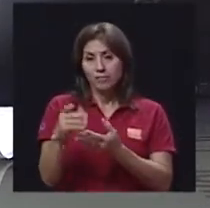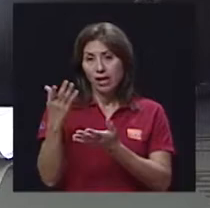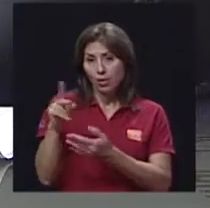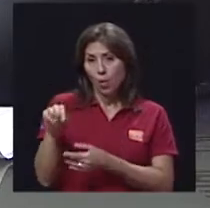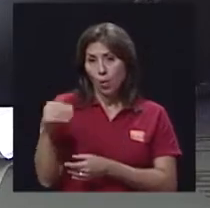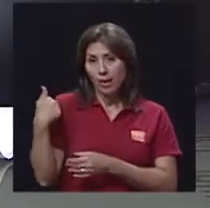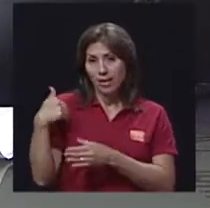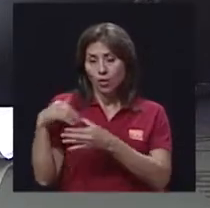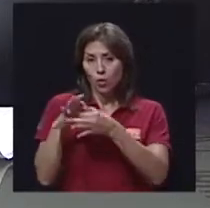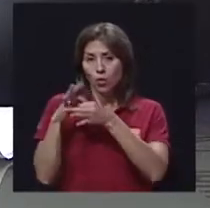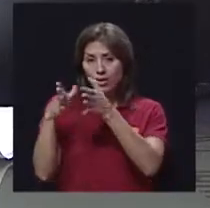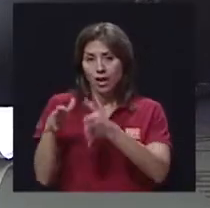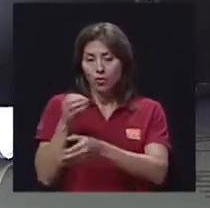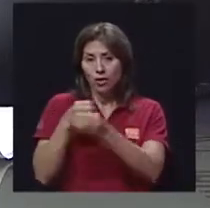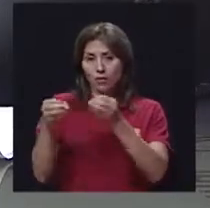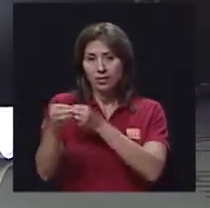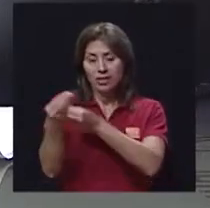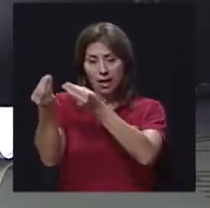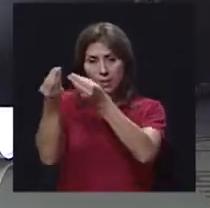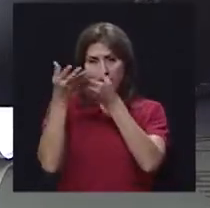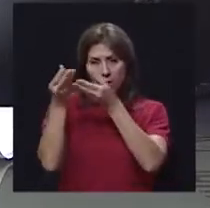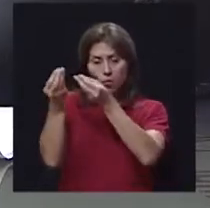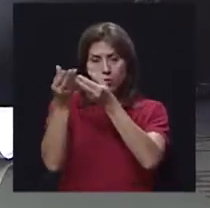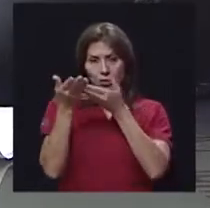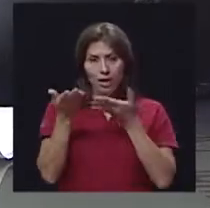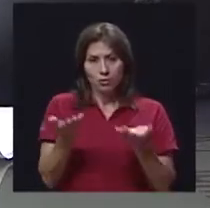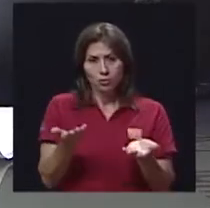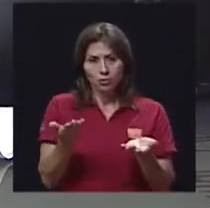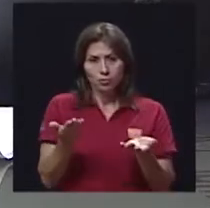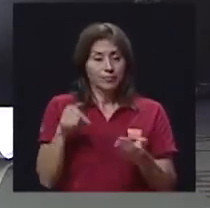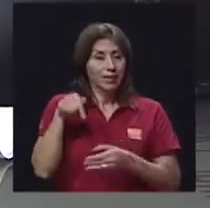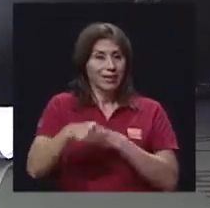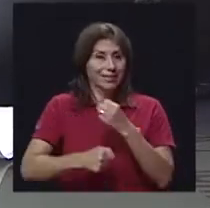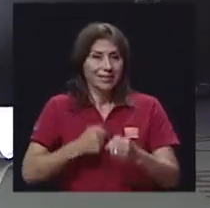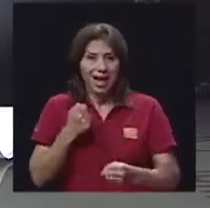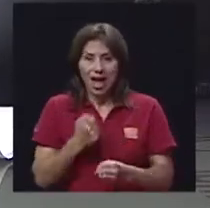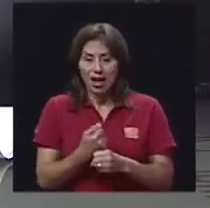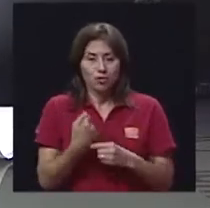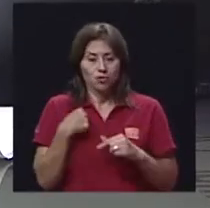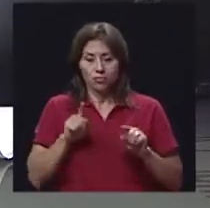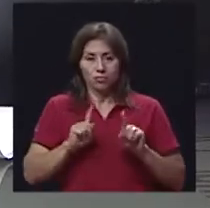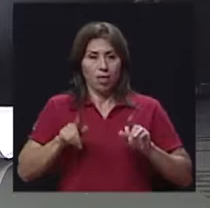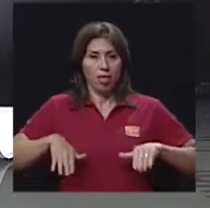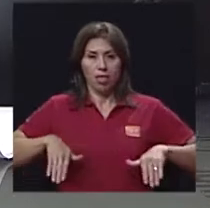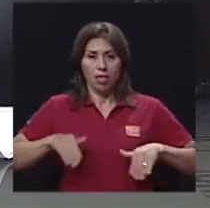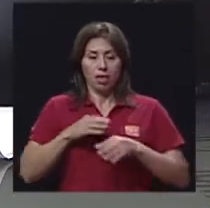compañero coordinador de la oficina, porque esta semana, este mes, este año no estoy en la oficina, no estoy en la oficina,